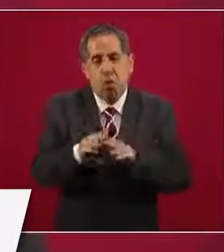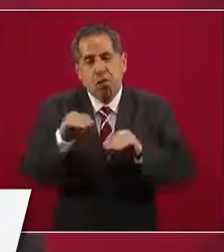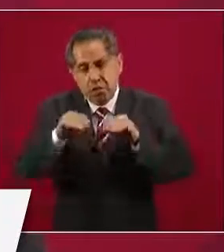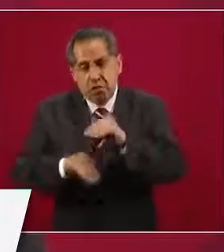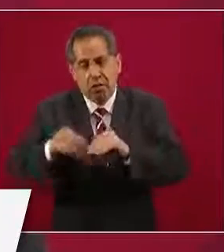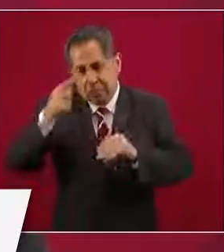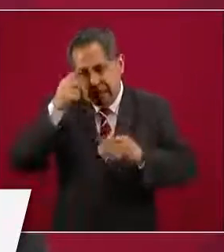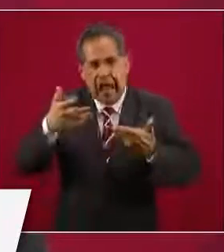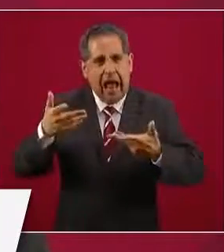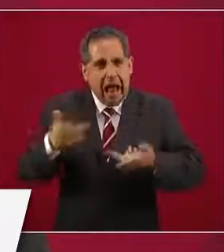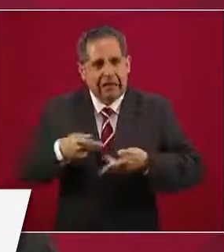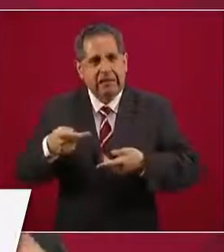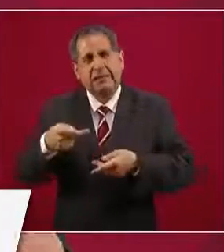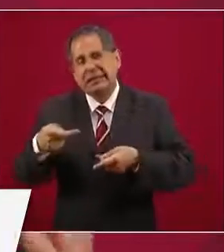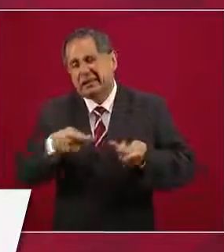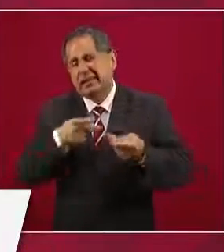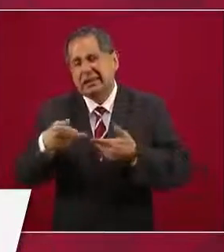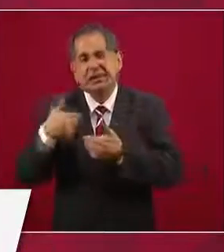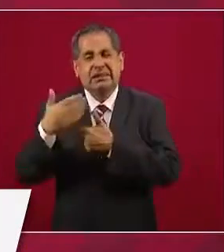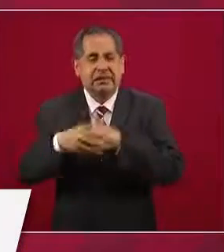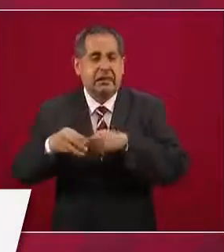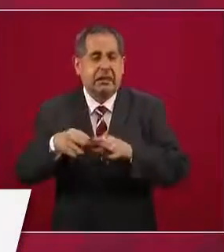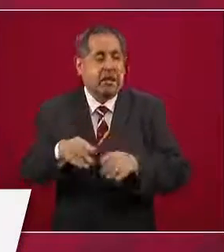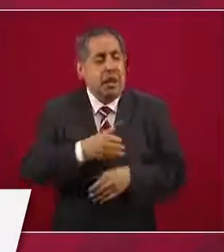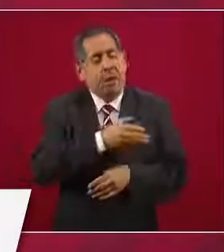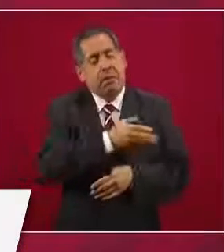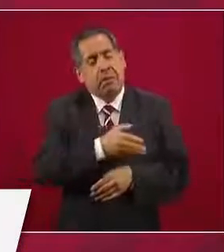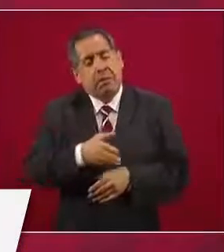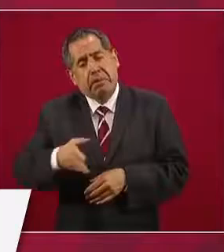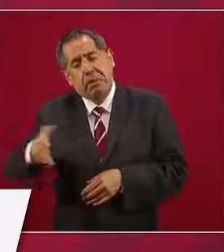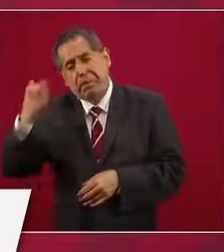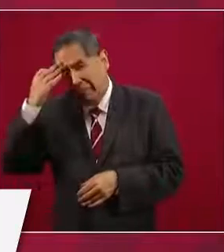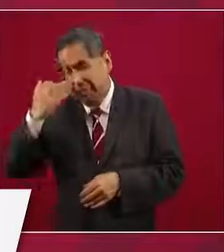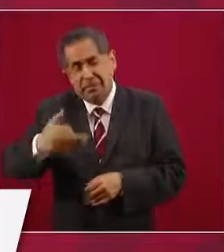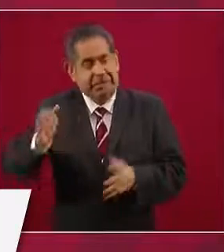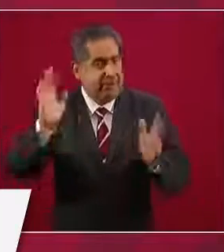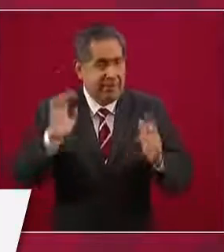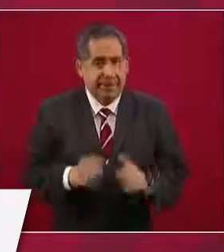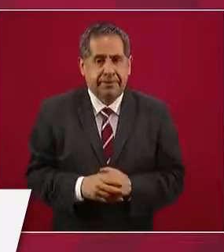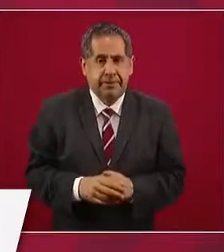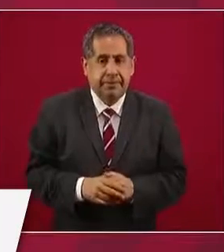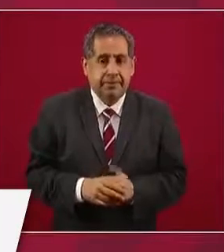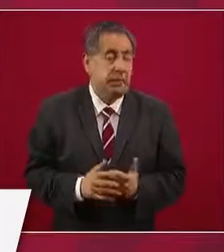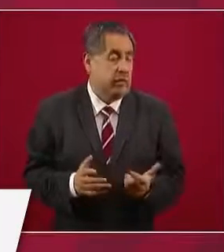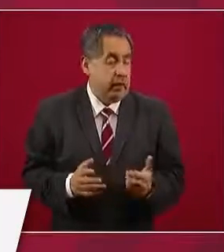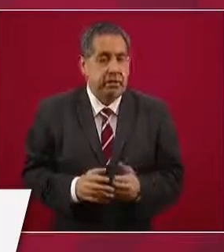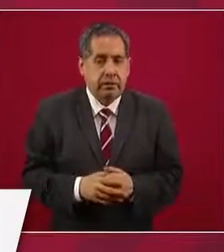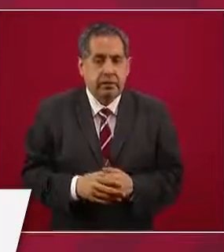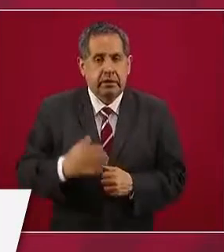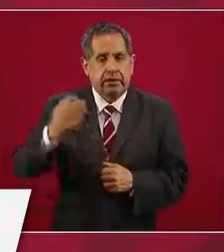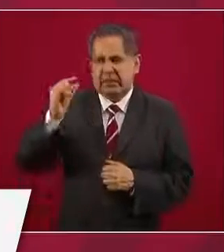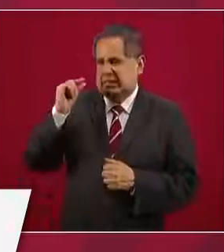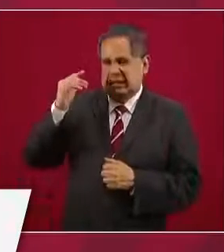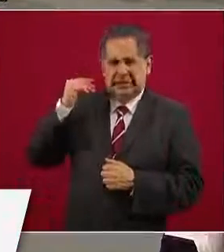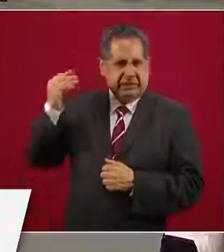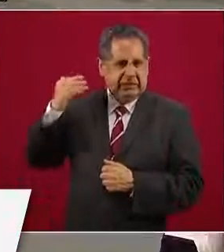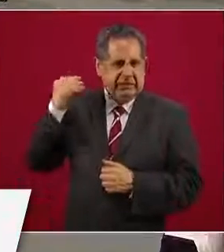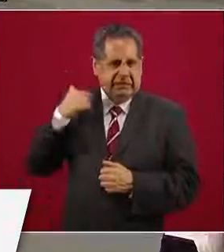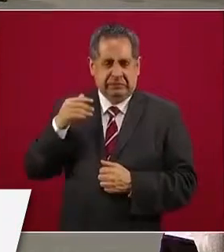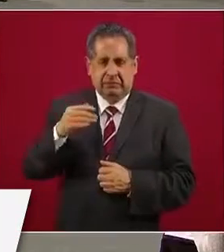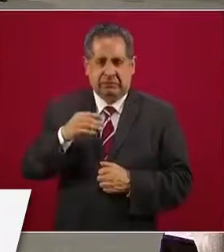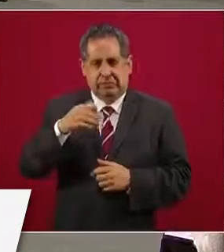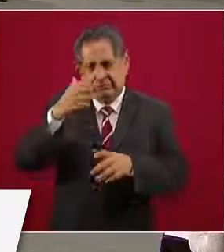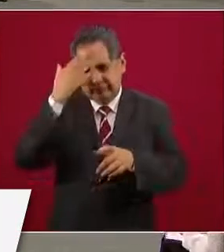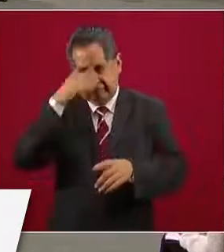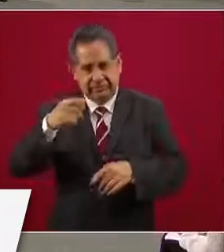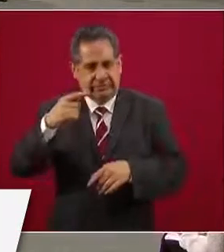de producción después desde las experiencias de epidemias recientes una